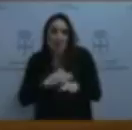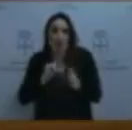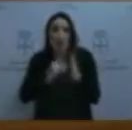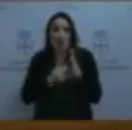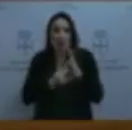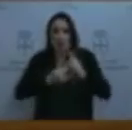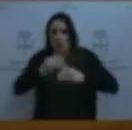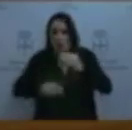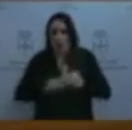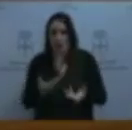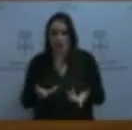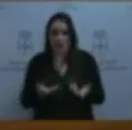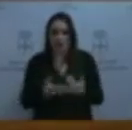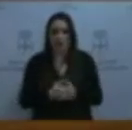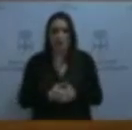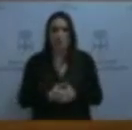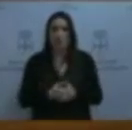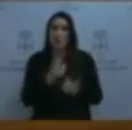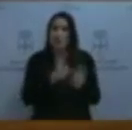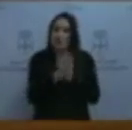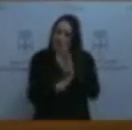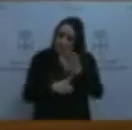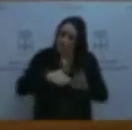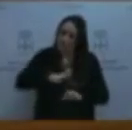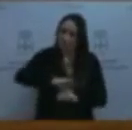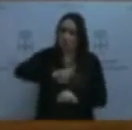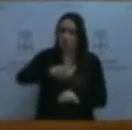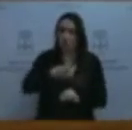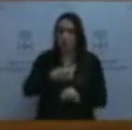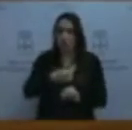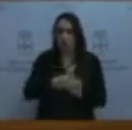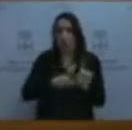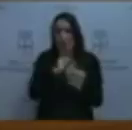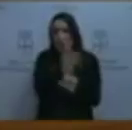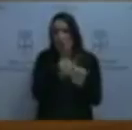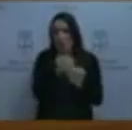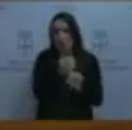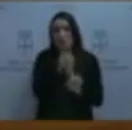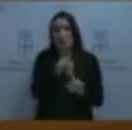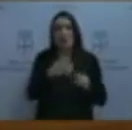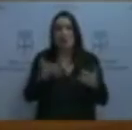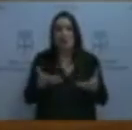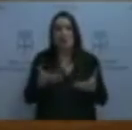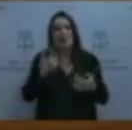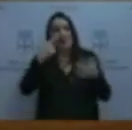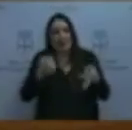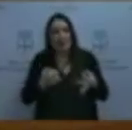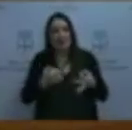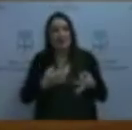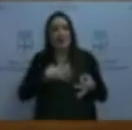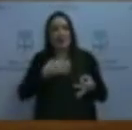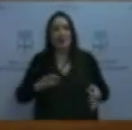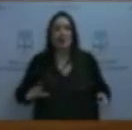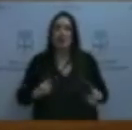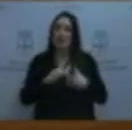proyecto objeto de la subvención. Un paso más en estos objetivos sería hacer realmente participativos y vinculados